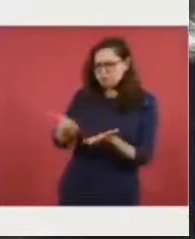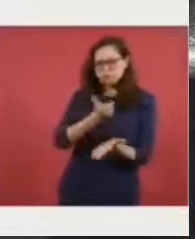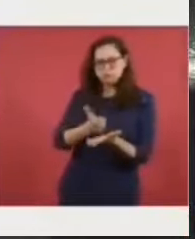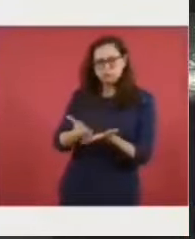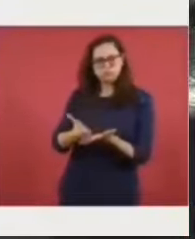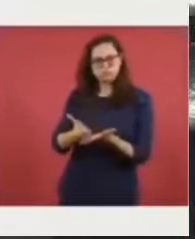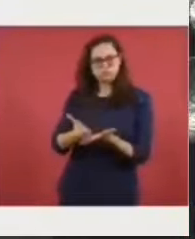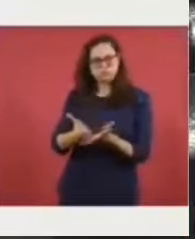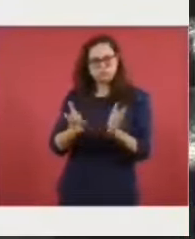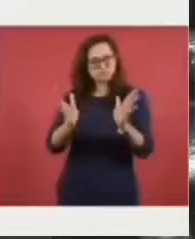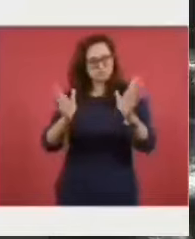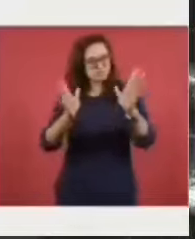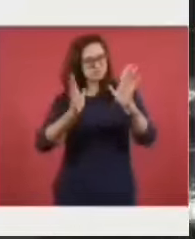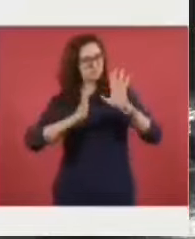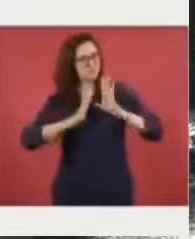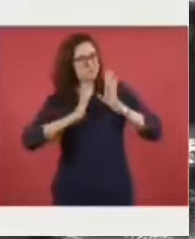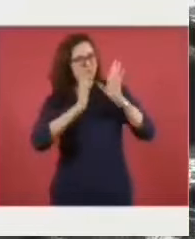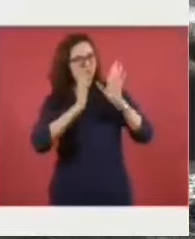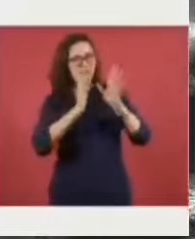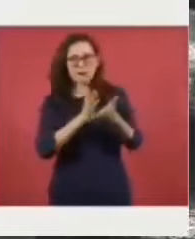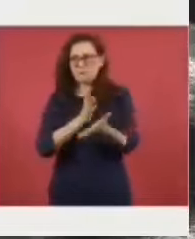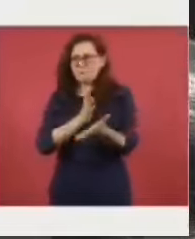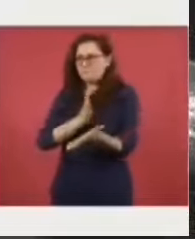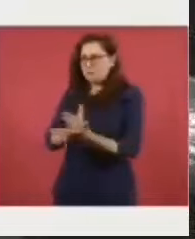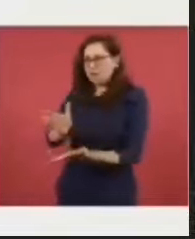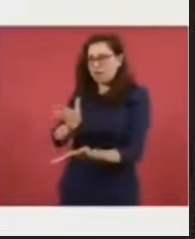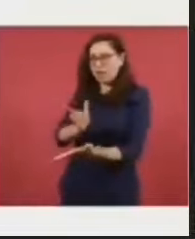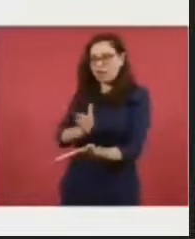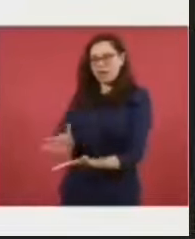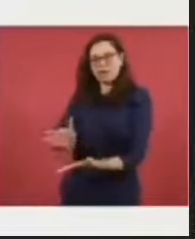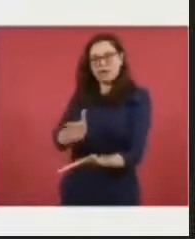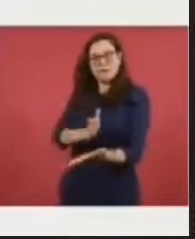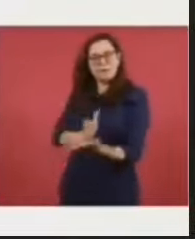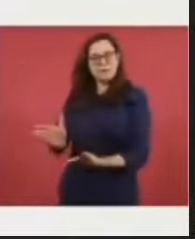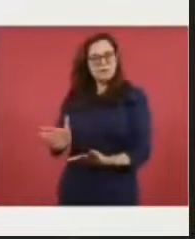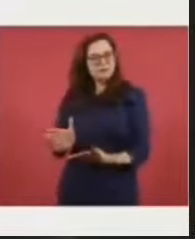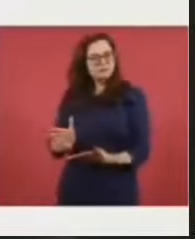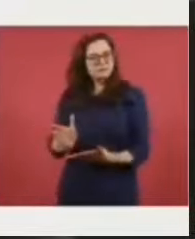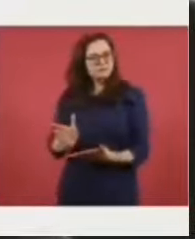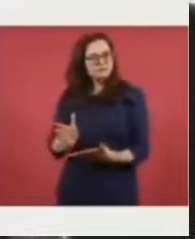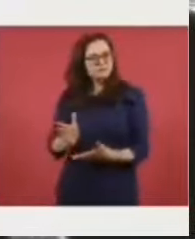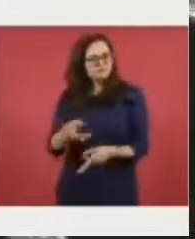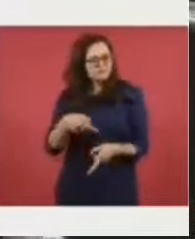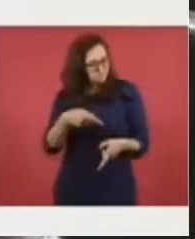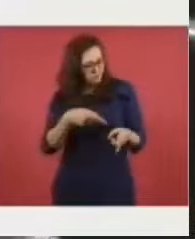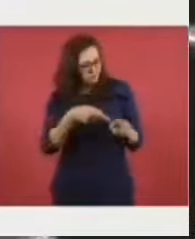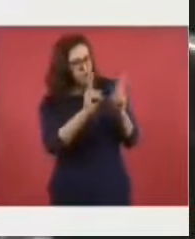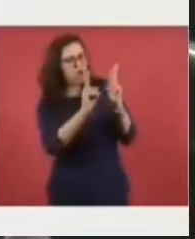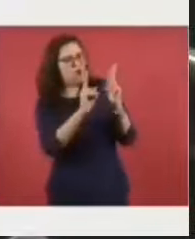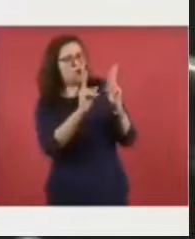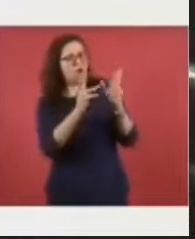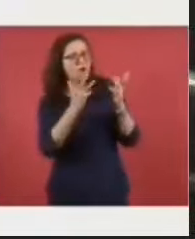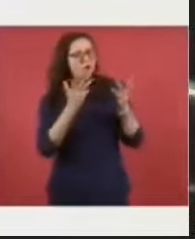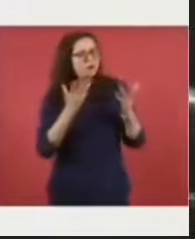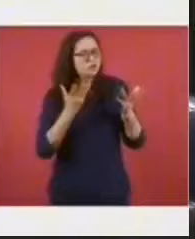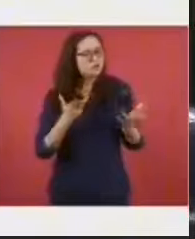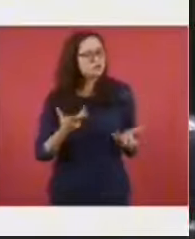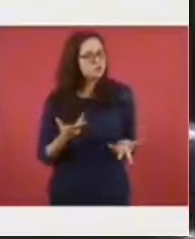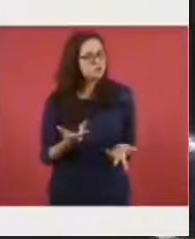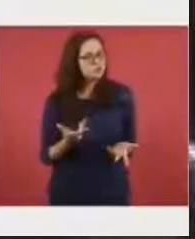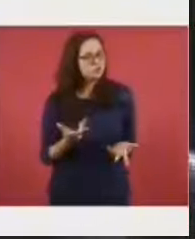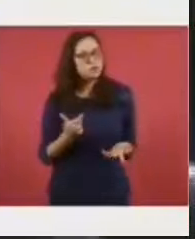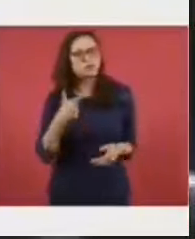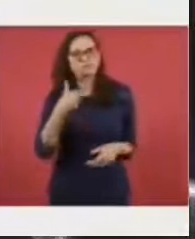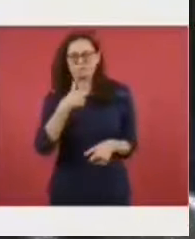De presentar esto como una situación de una real queja y aprovechando el tiempo político. Y que esto no se